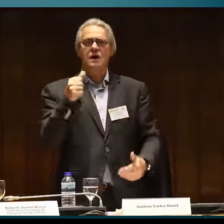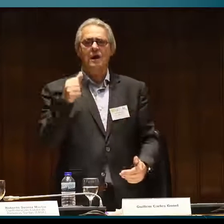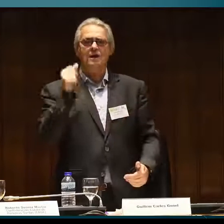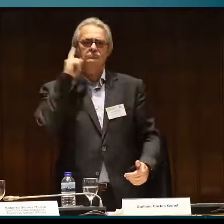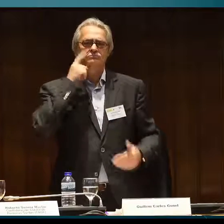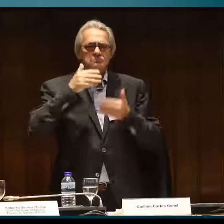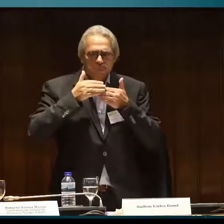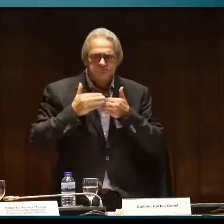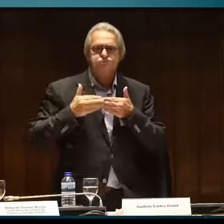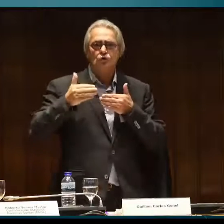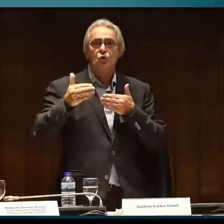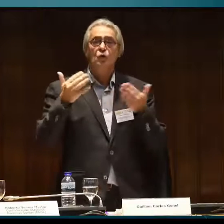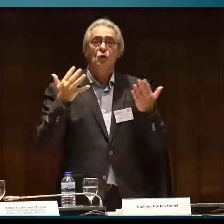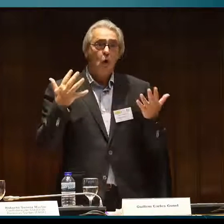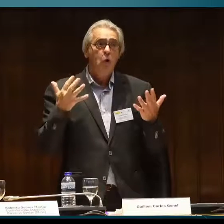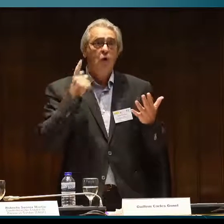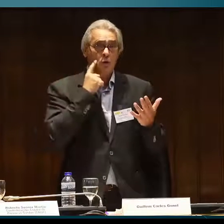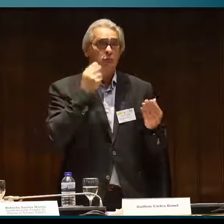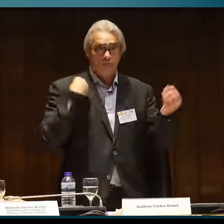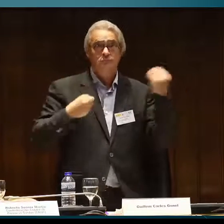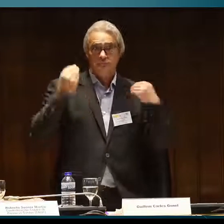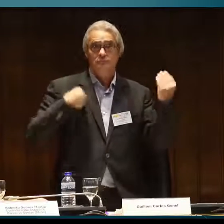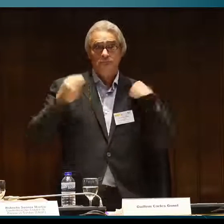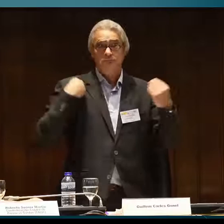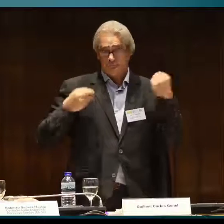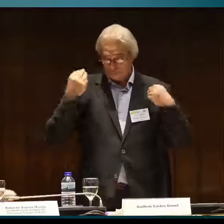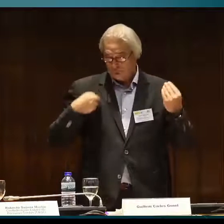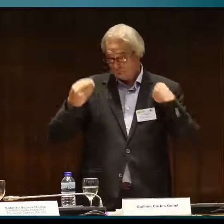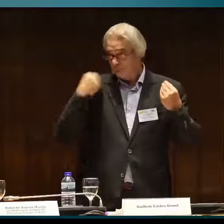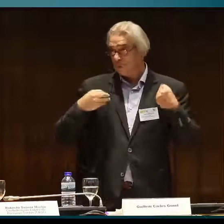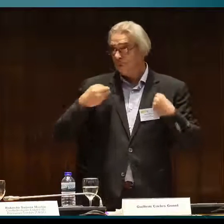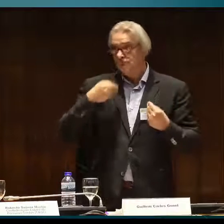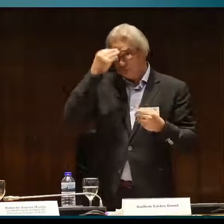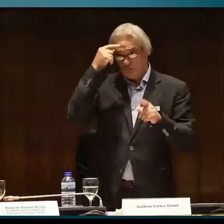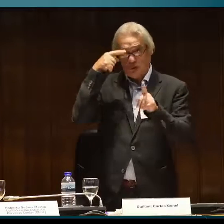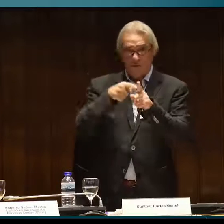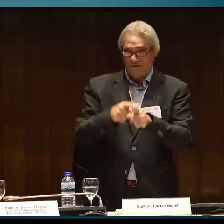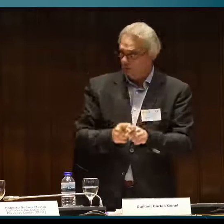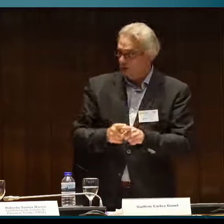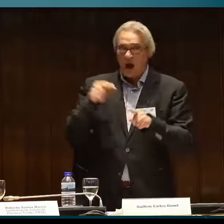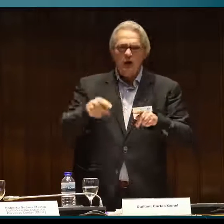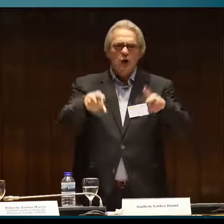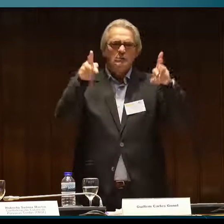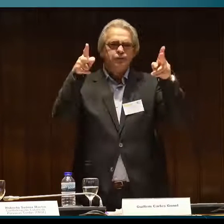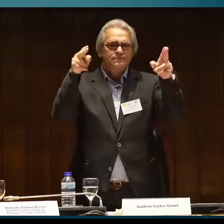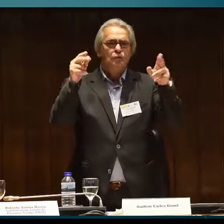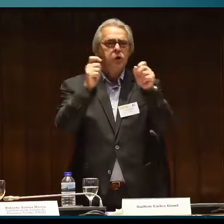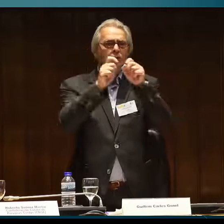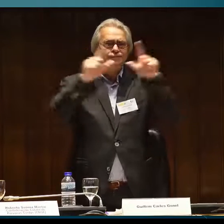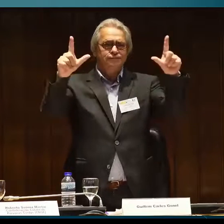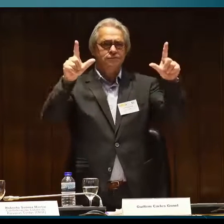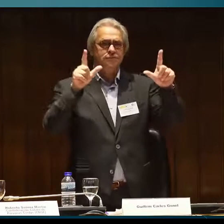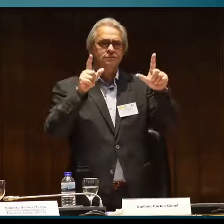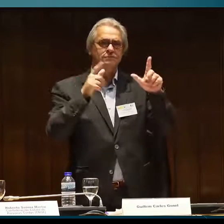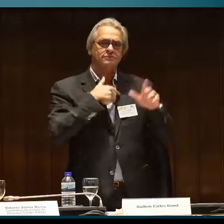también a las instituciones públicas y a las cadenas a que nos ayuden a gestionar nuestro propio canal de noticias